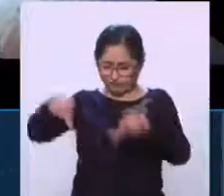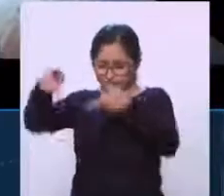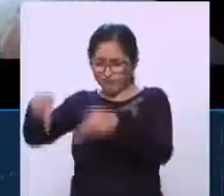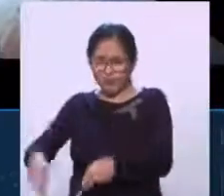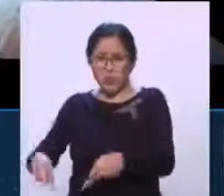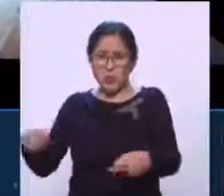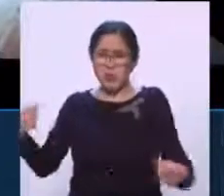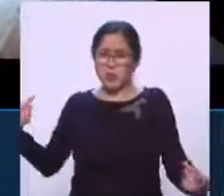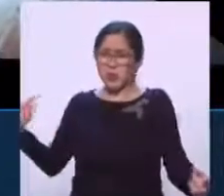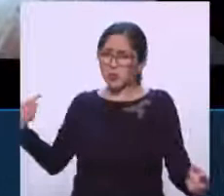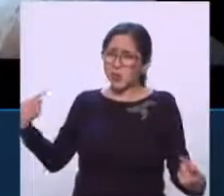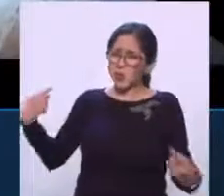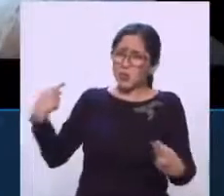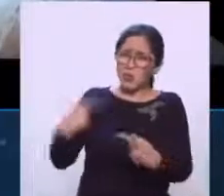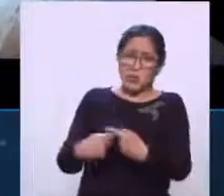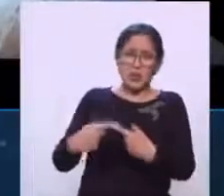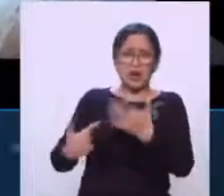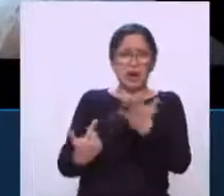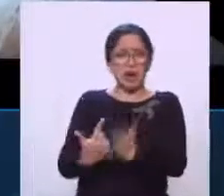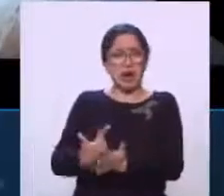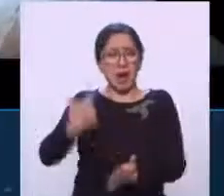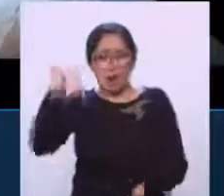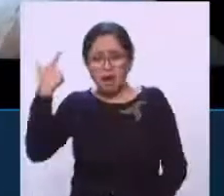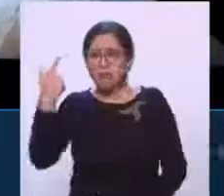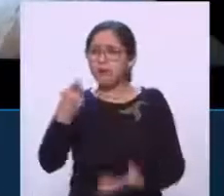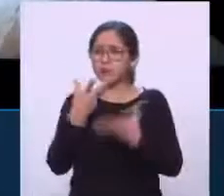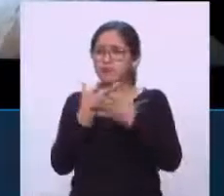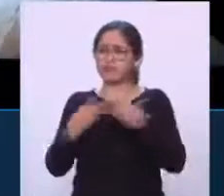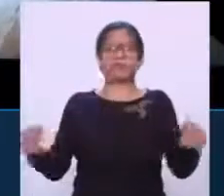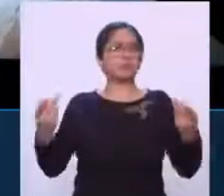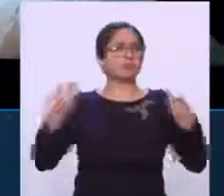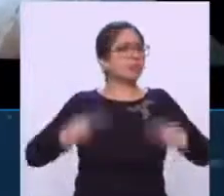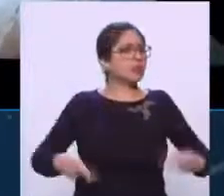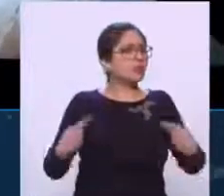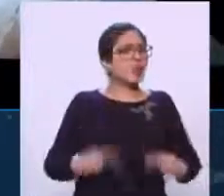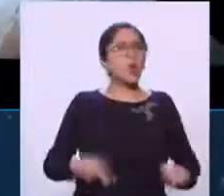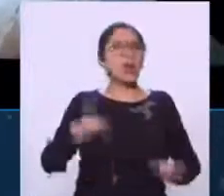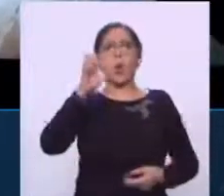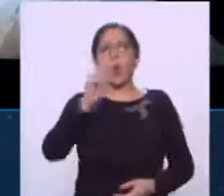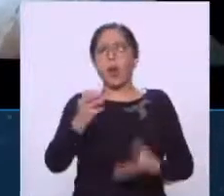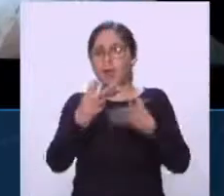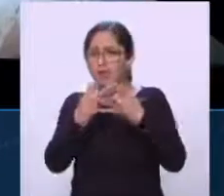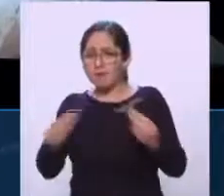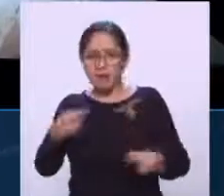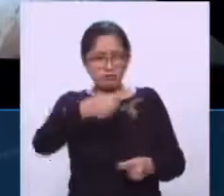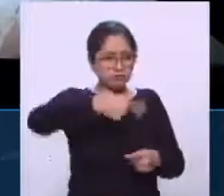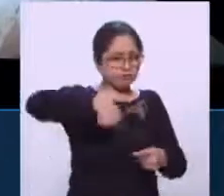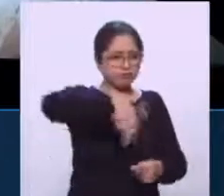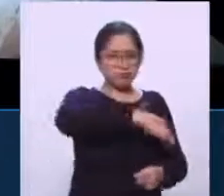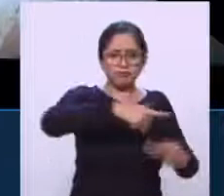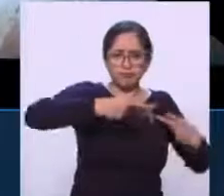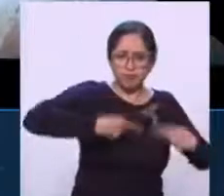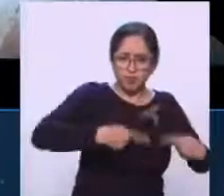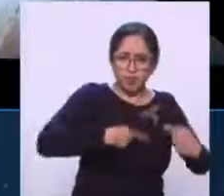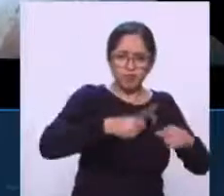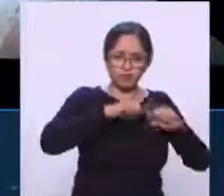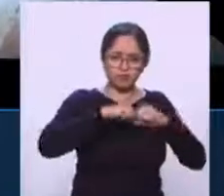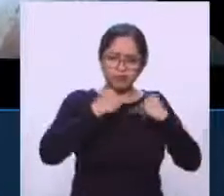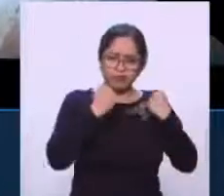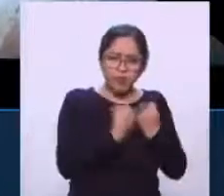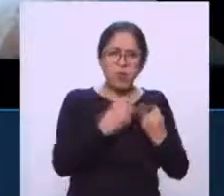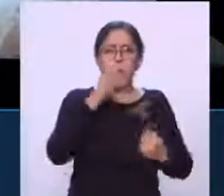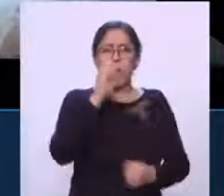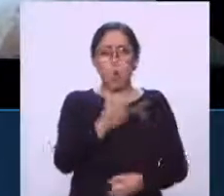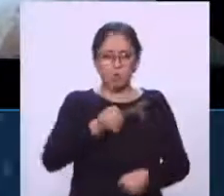sucesos delictivos muy graves: desaparición forzada en primer lugar, o desaparición entre particulares; en segundo lugar, muy seguramente tratos